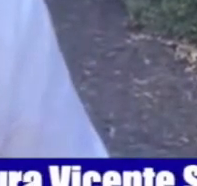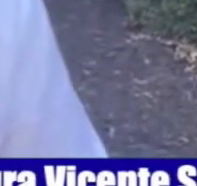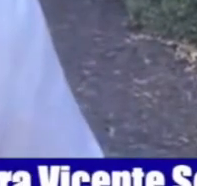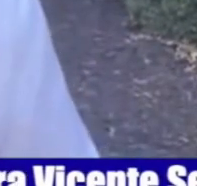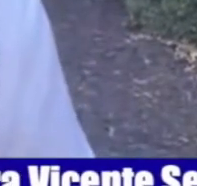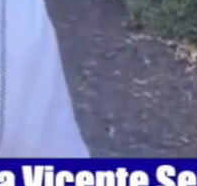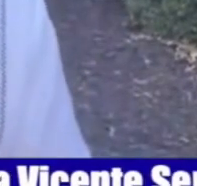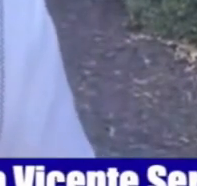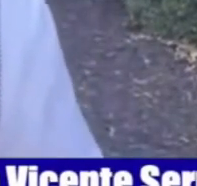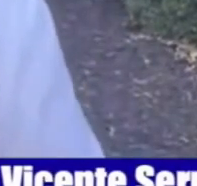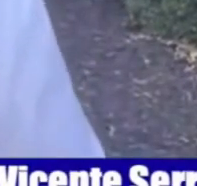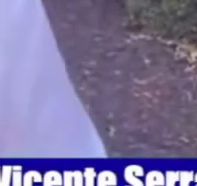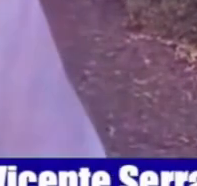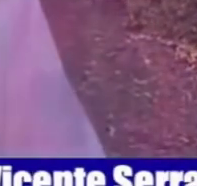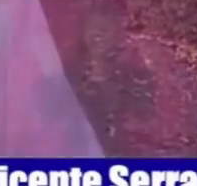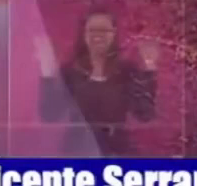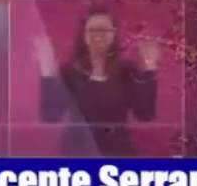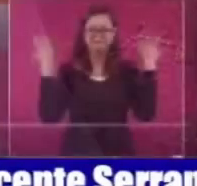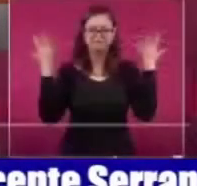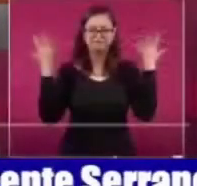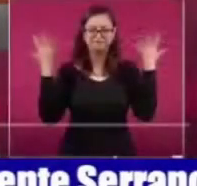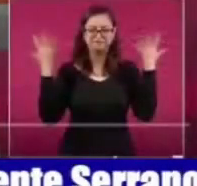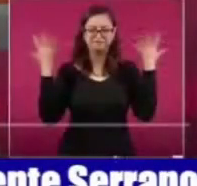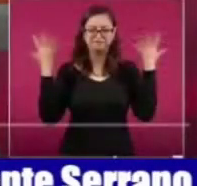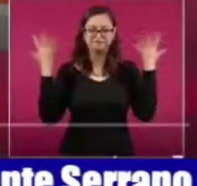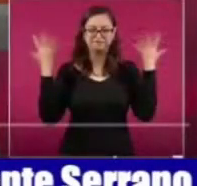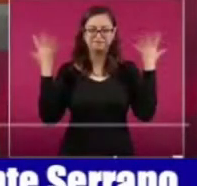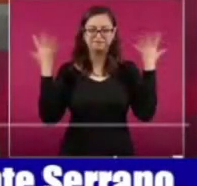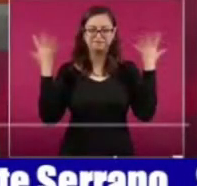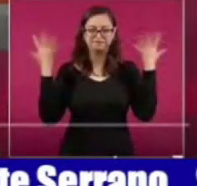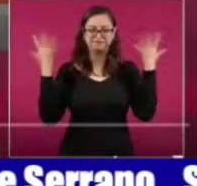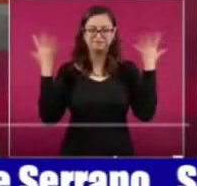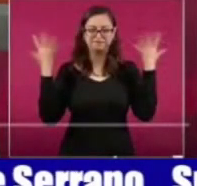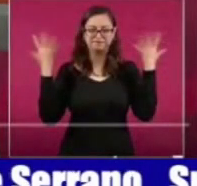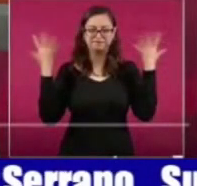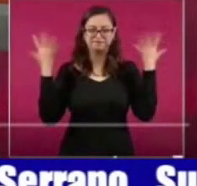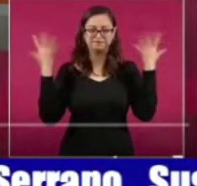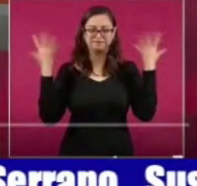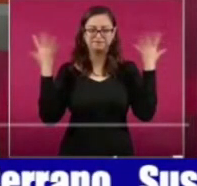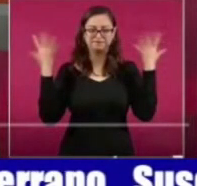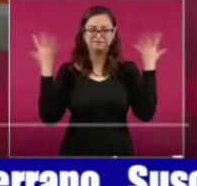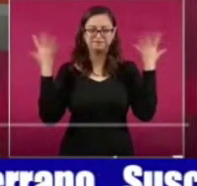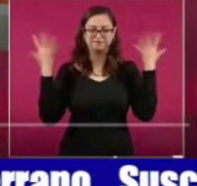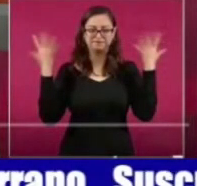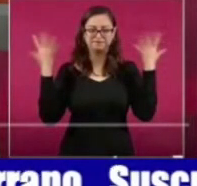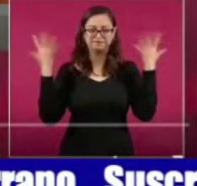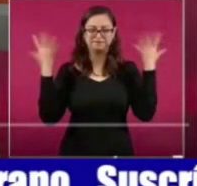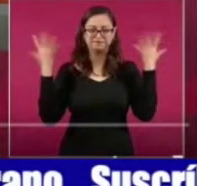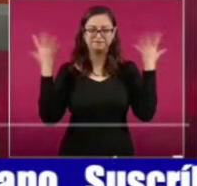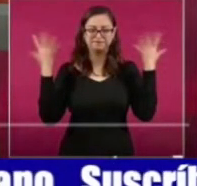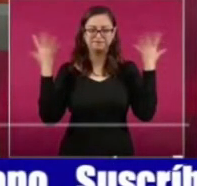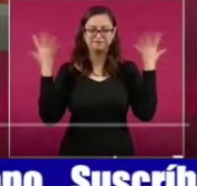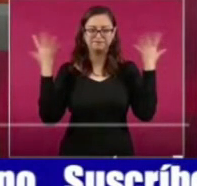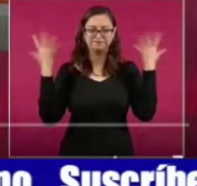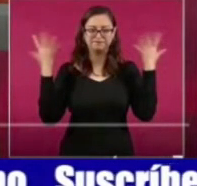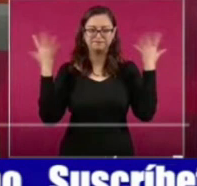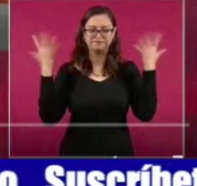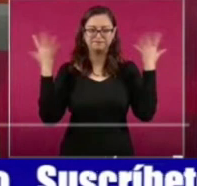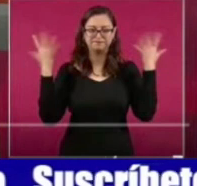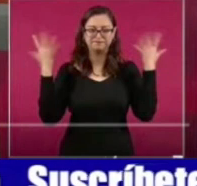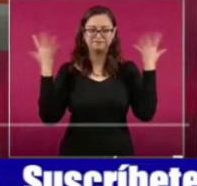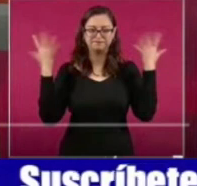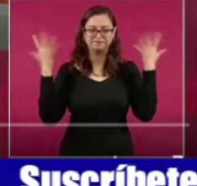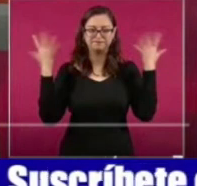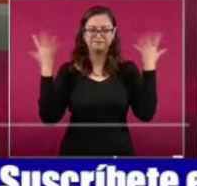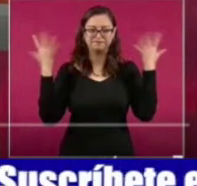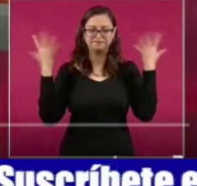ha retuiteado a Van Pipe y dice, en efecto, le negó el abrazo, otra persona que usa, desecha y patea,